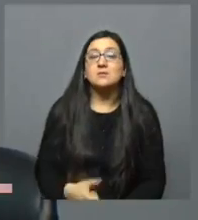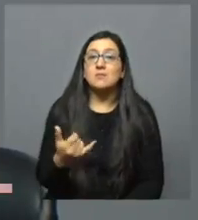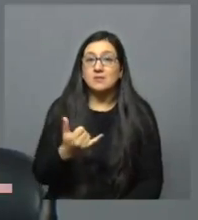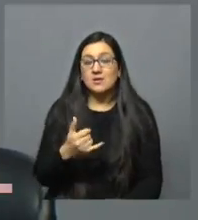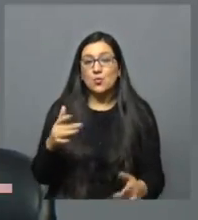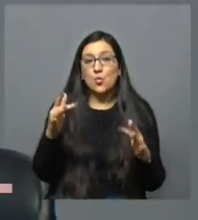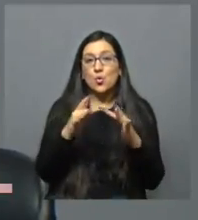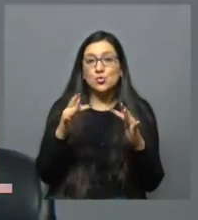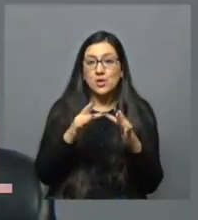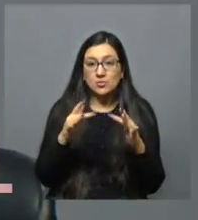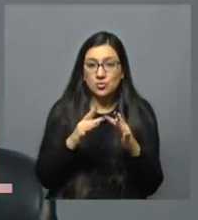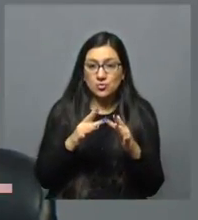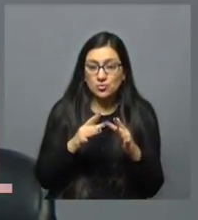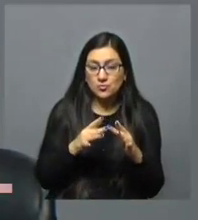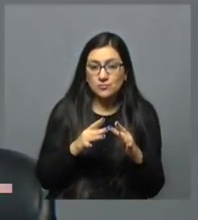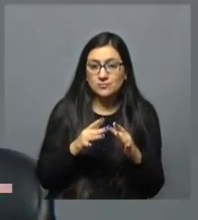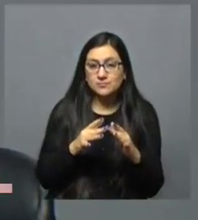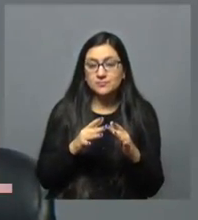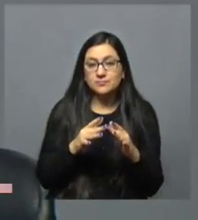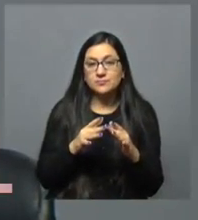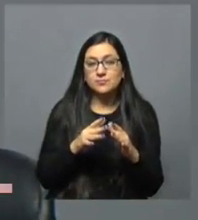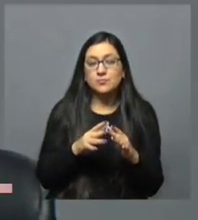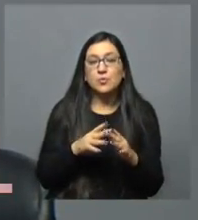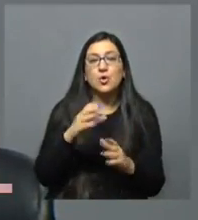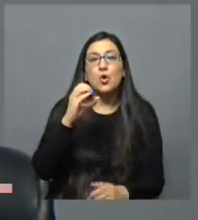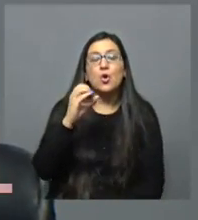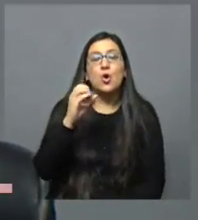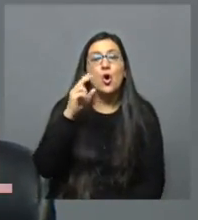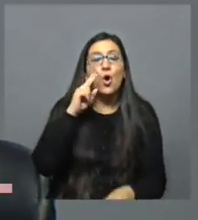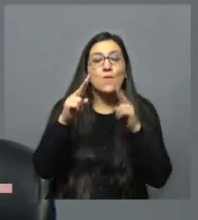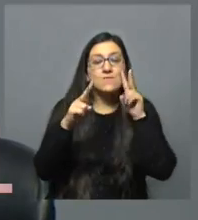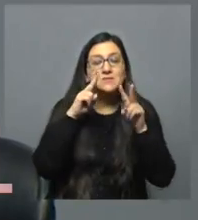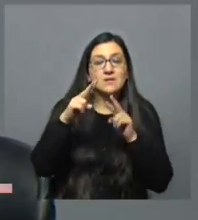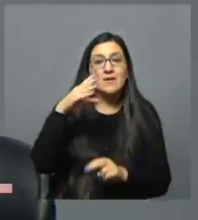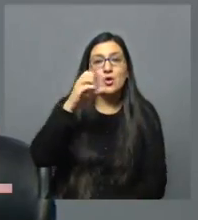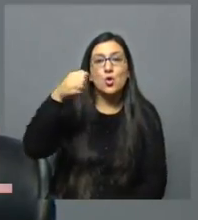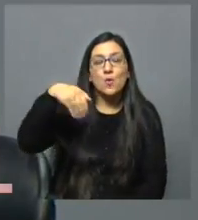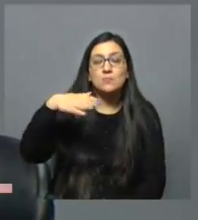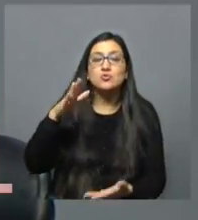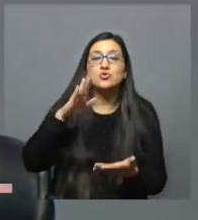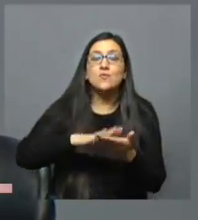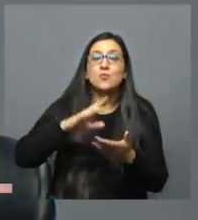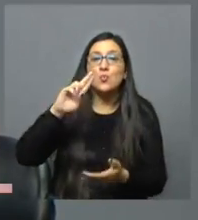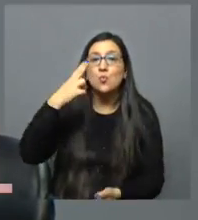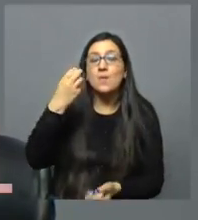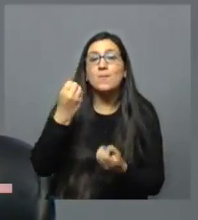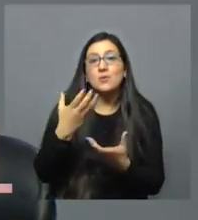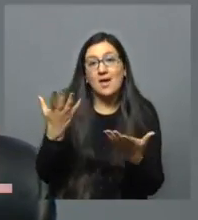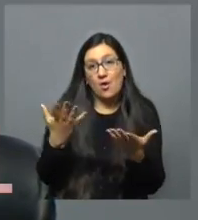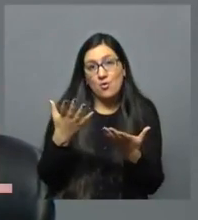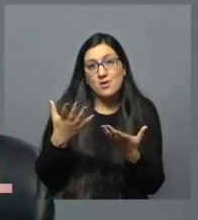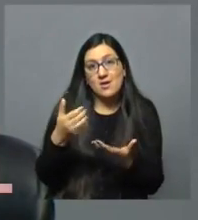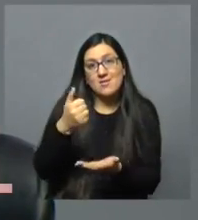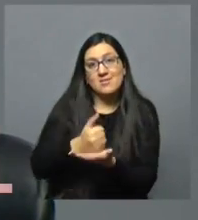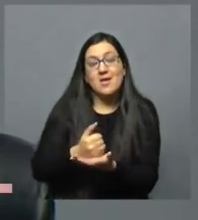quien hizo una investigación, en el caso de Por Observacón, una investigación sobre el caso uruguayo, porque está desde Colombia y bueno,